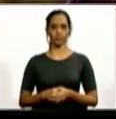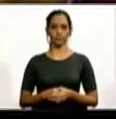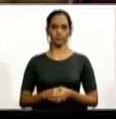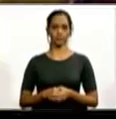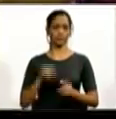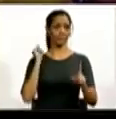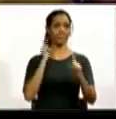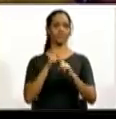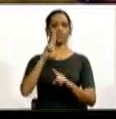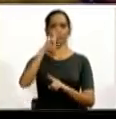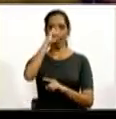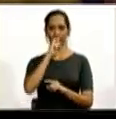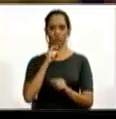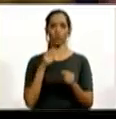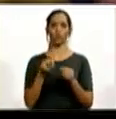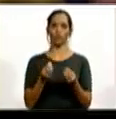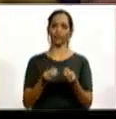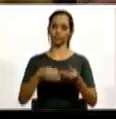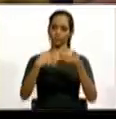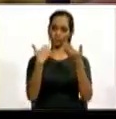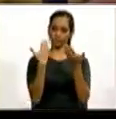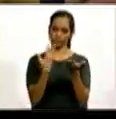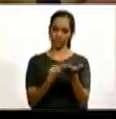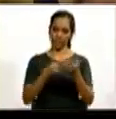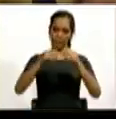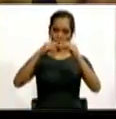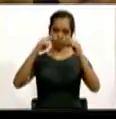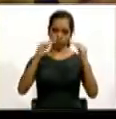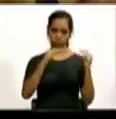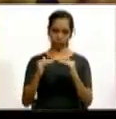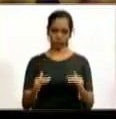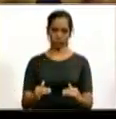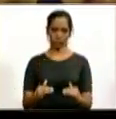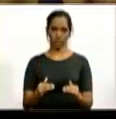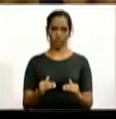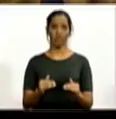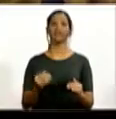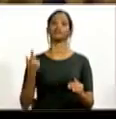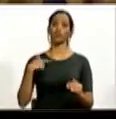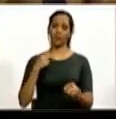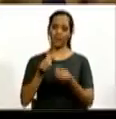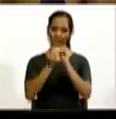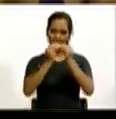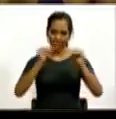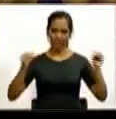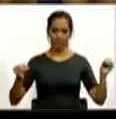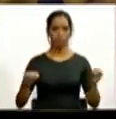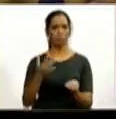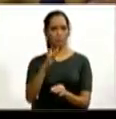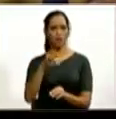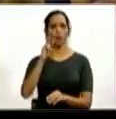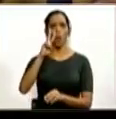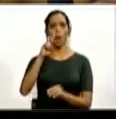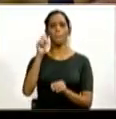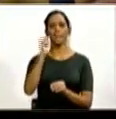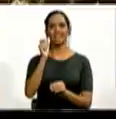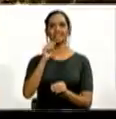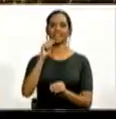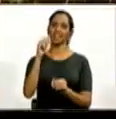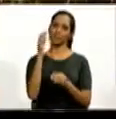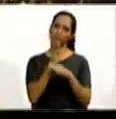Desde hace 3 años, cuando esto se cayó, esto es una obra por haberse terminado en el lapso más o menos de 2 meses y medio,